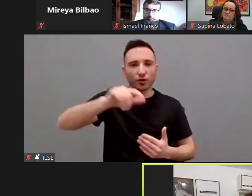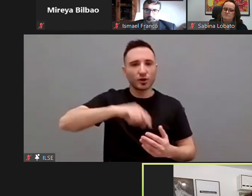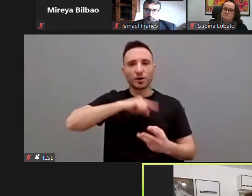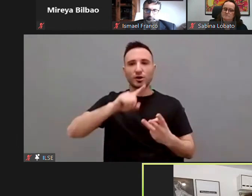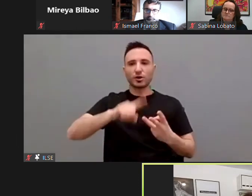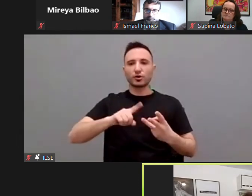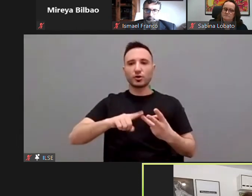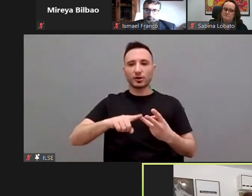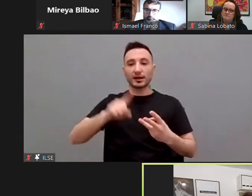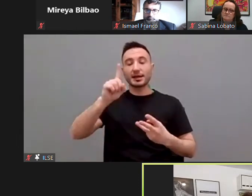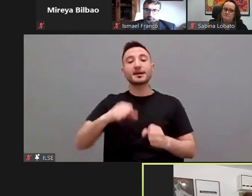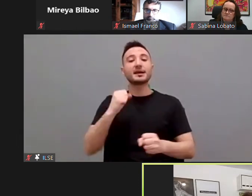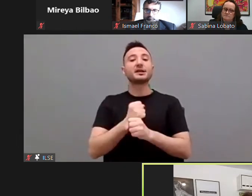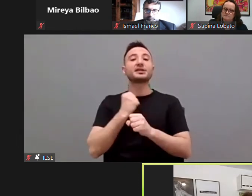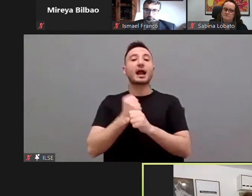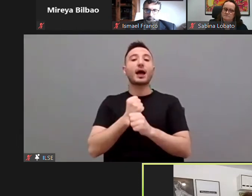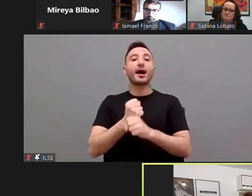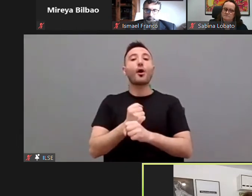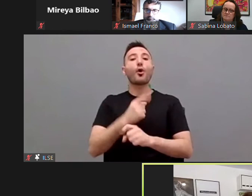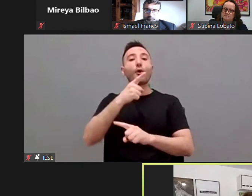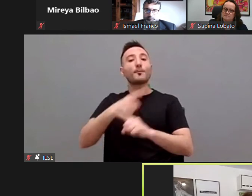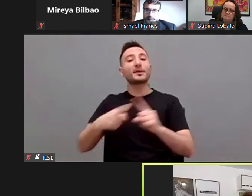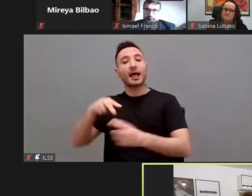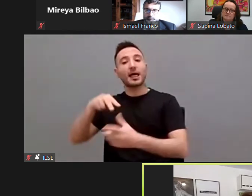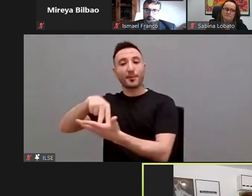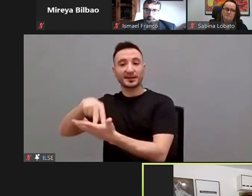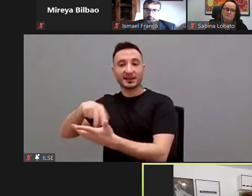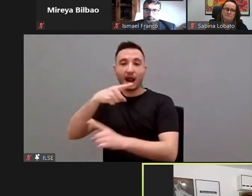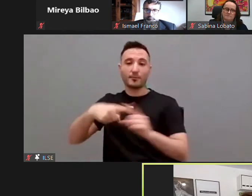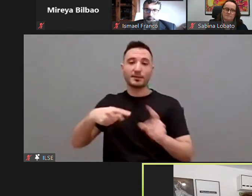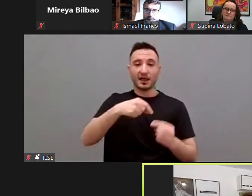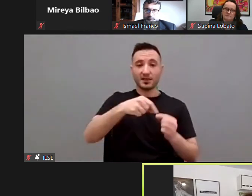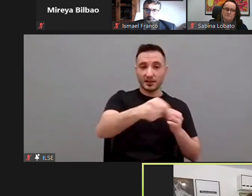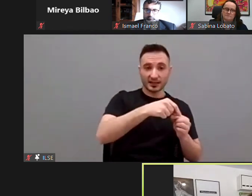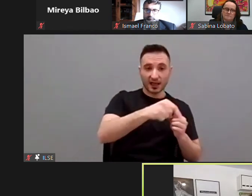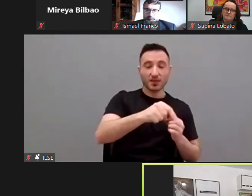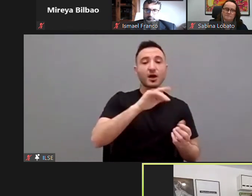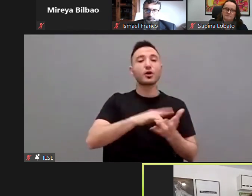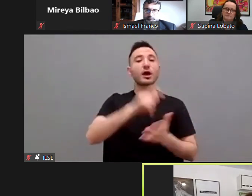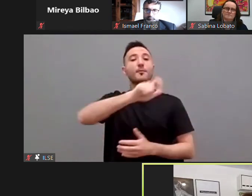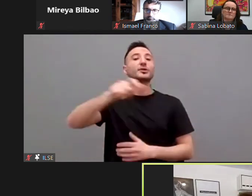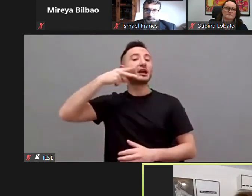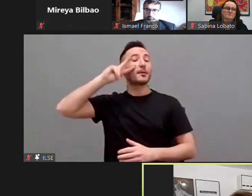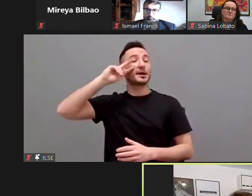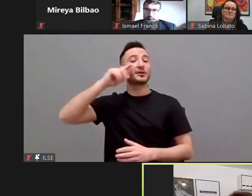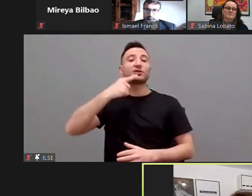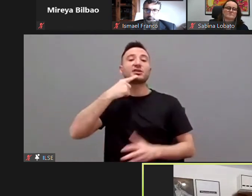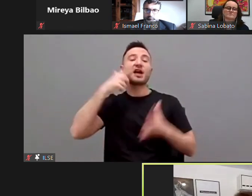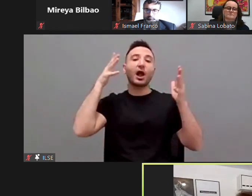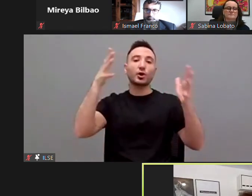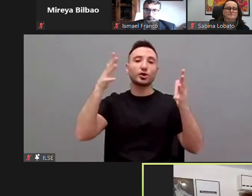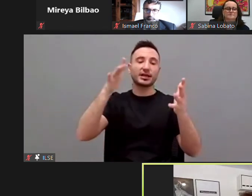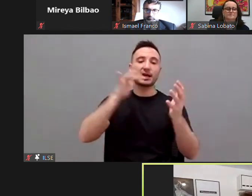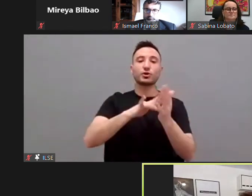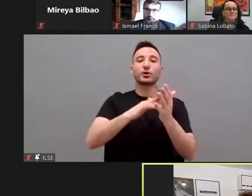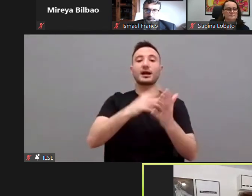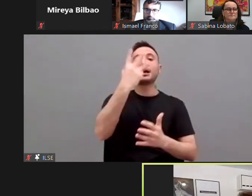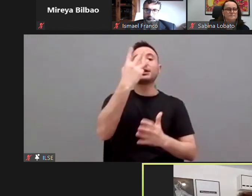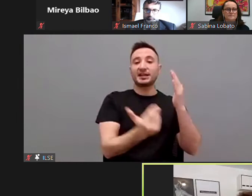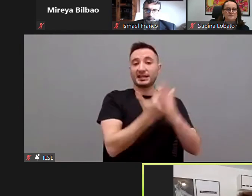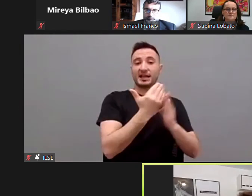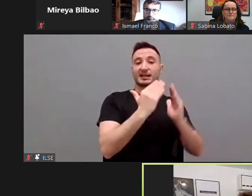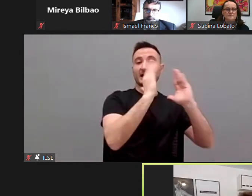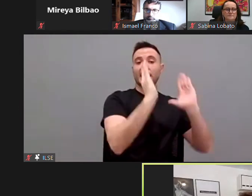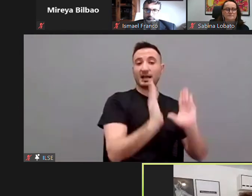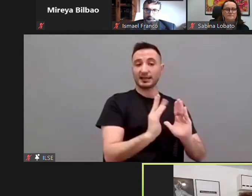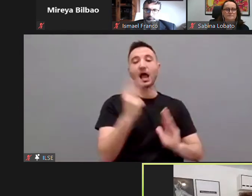carácter semipresencial, fundamental. Los expertos establecen entre 3 días en casa, 2 días en la oficina o viceversa. Ese sería como